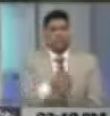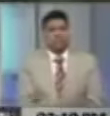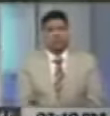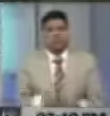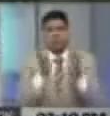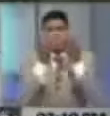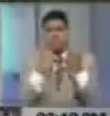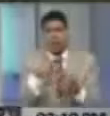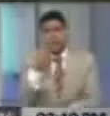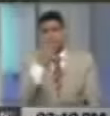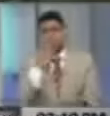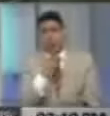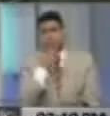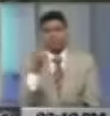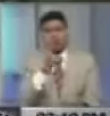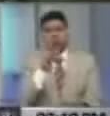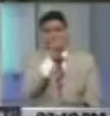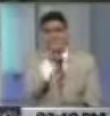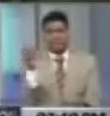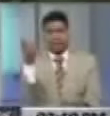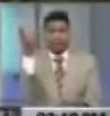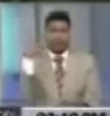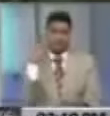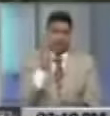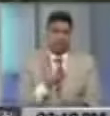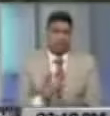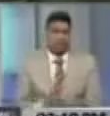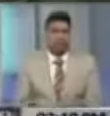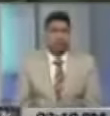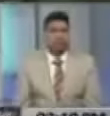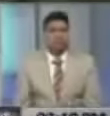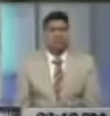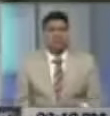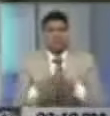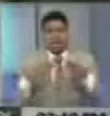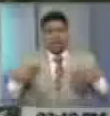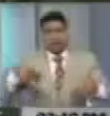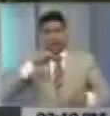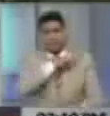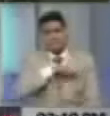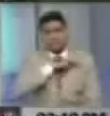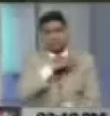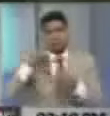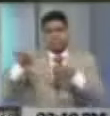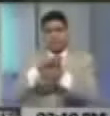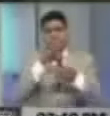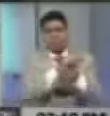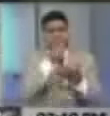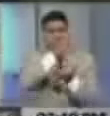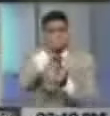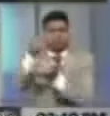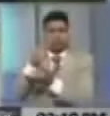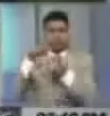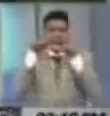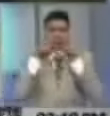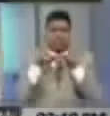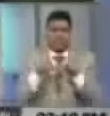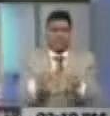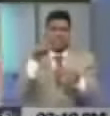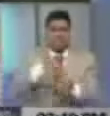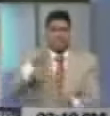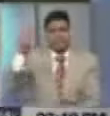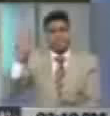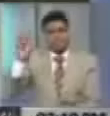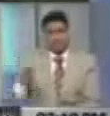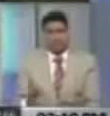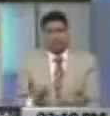habíamos prometido la semana pasada, la gran misión Abastecimiento Soberano llegó para quedarse en la parroquia